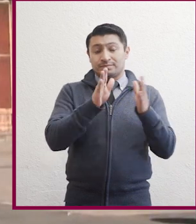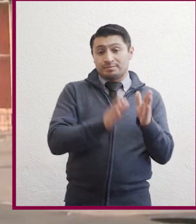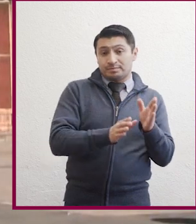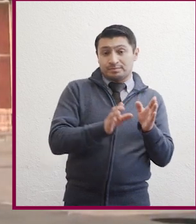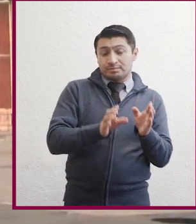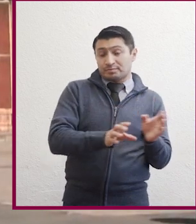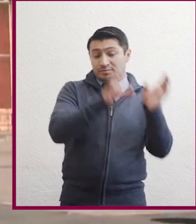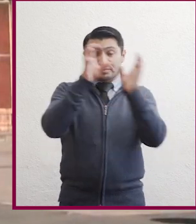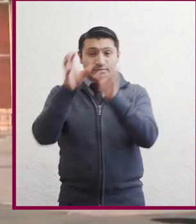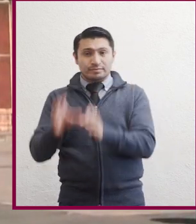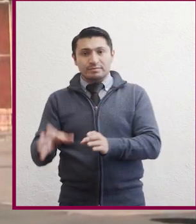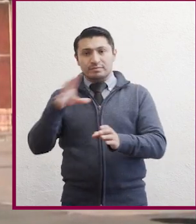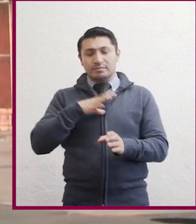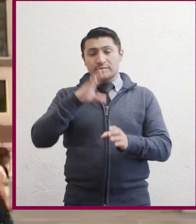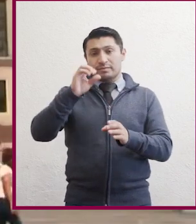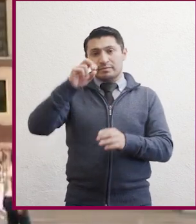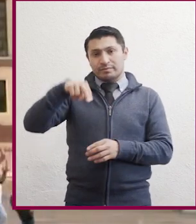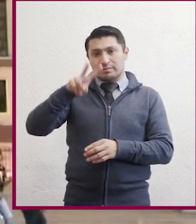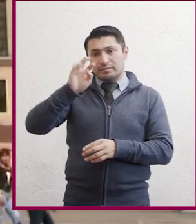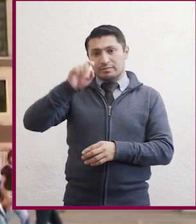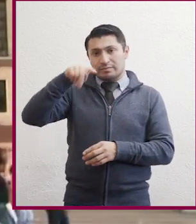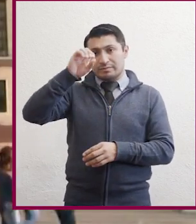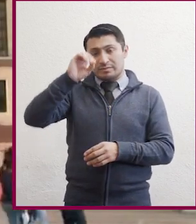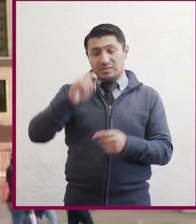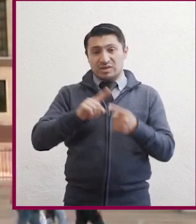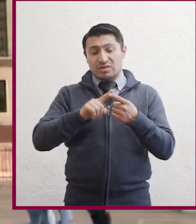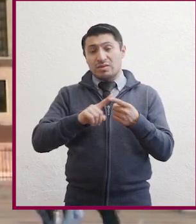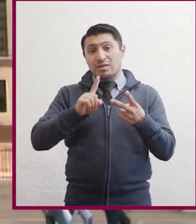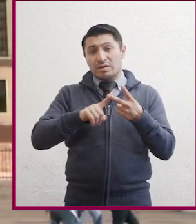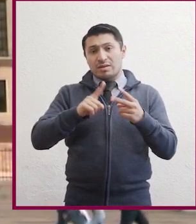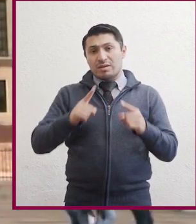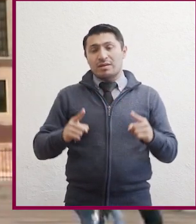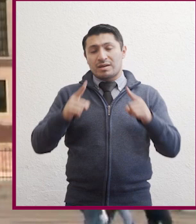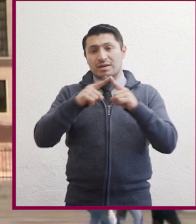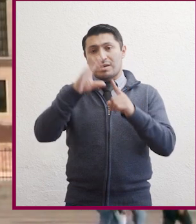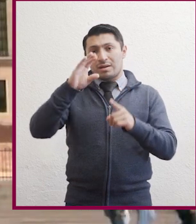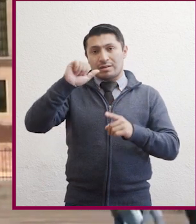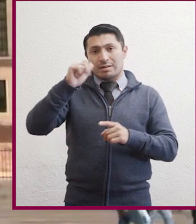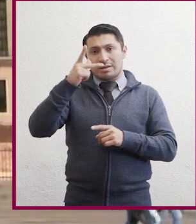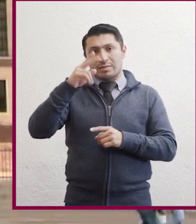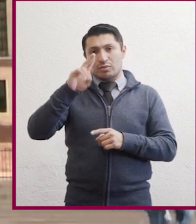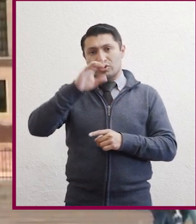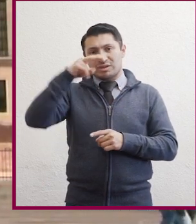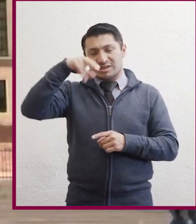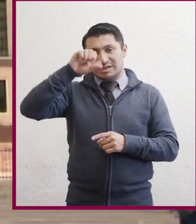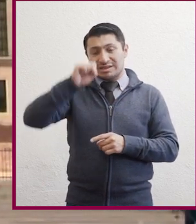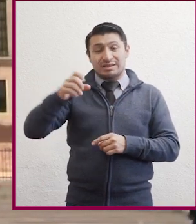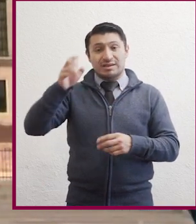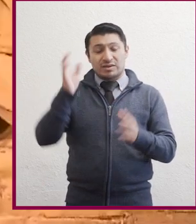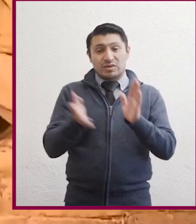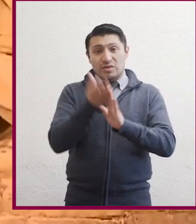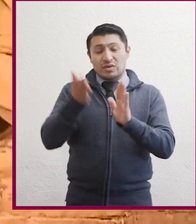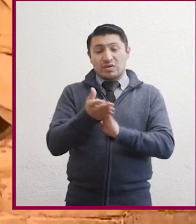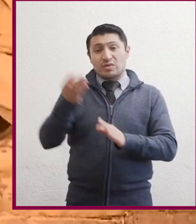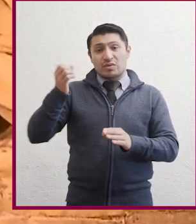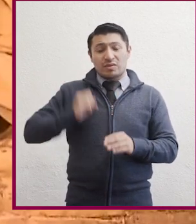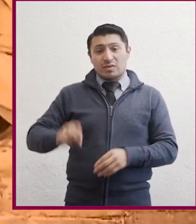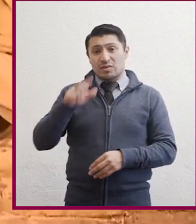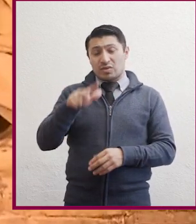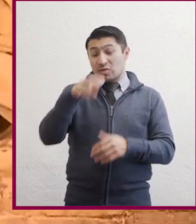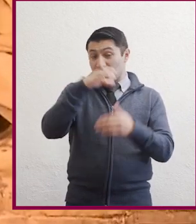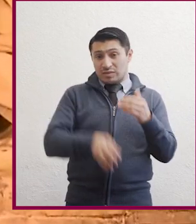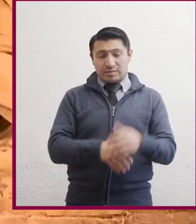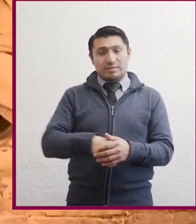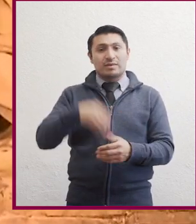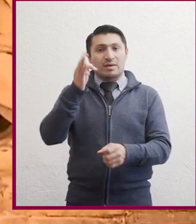A un costado se ubican el convento y la iglesia de Capuchinas, construidos a finales del siglo XVIII. En la